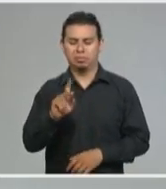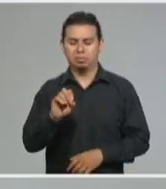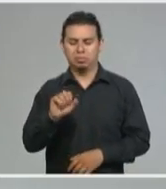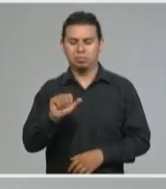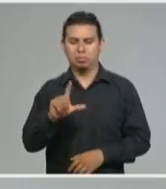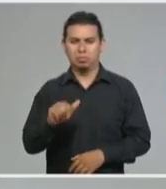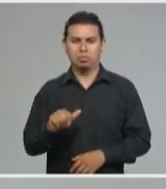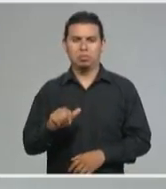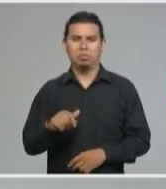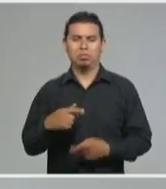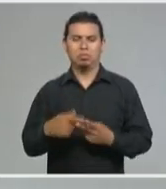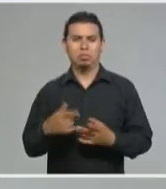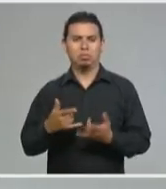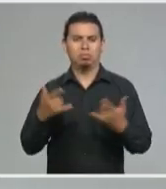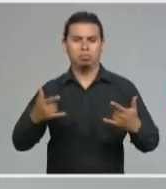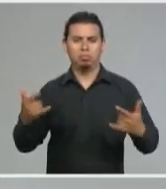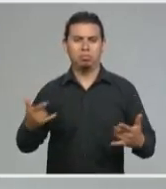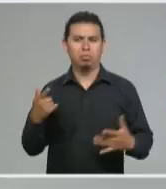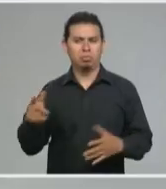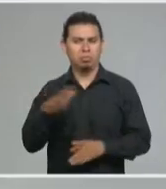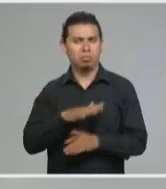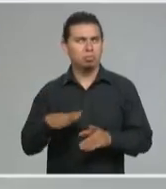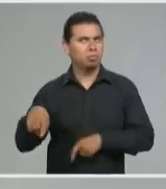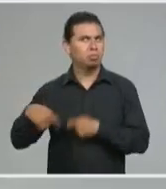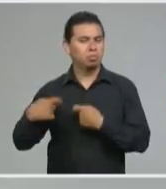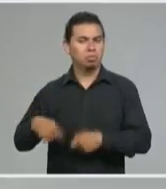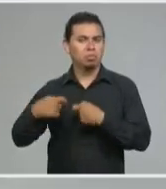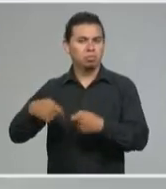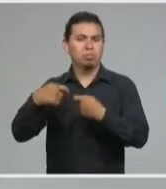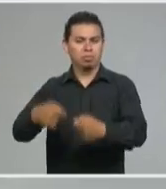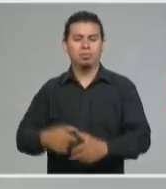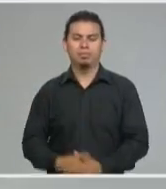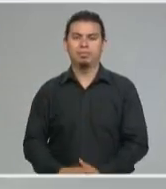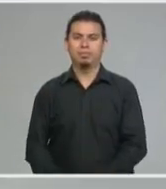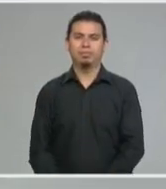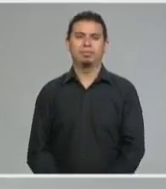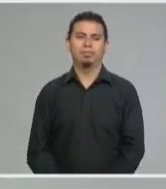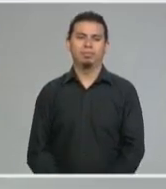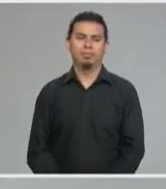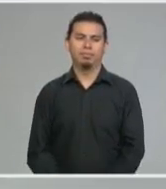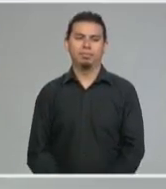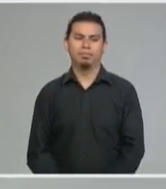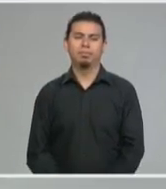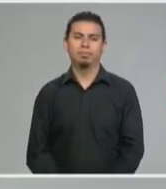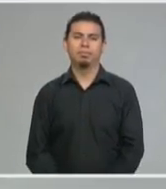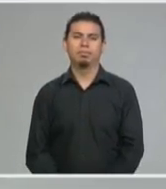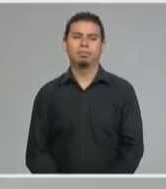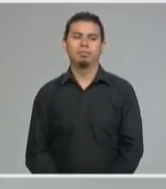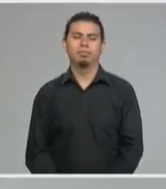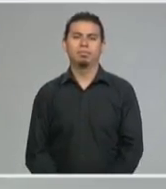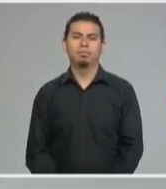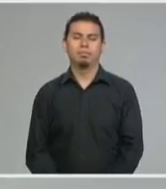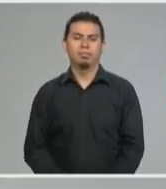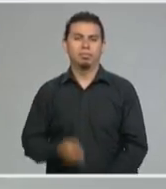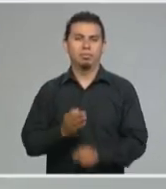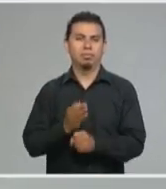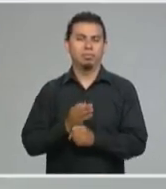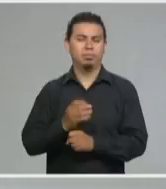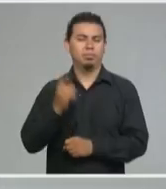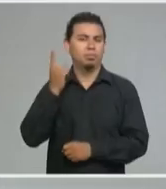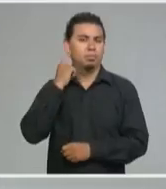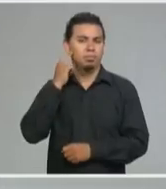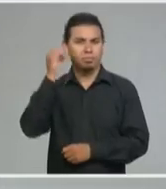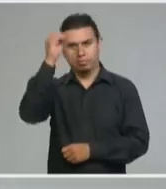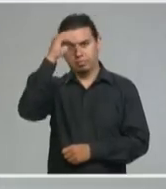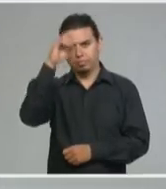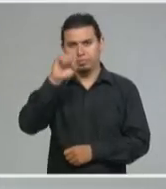de las leyendas que han ido sucediendo a la cultura mixteca, a los ñusabi. Bueno, si le parece, vamos ahora a la opinión